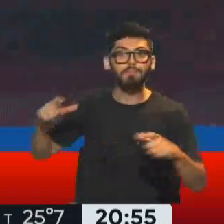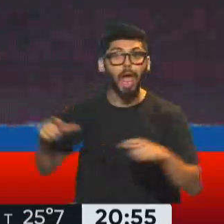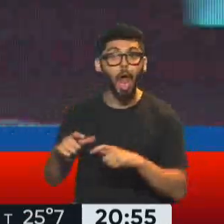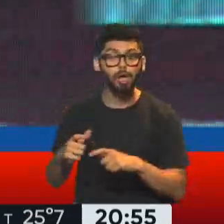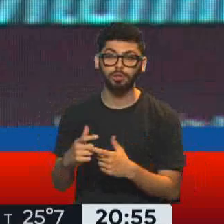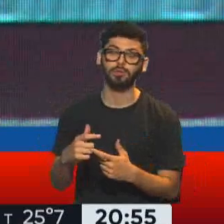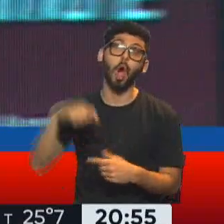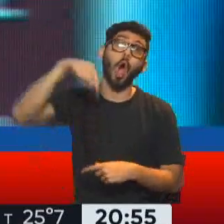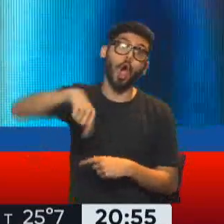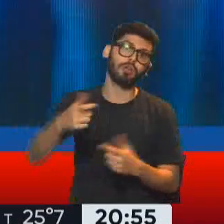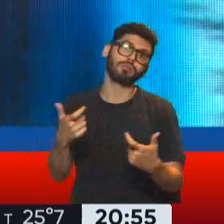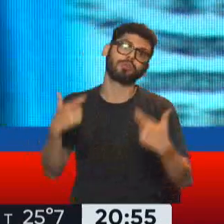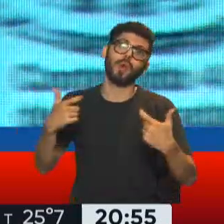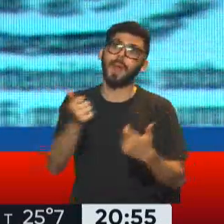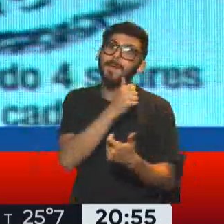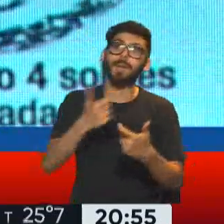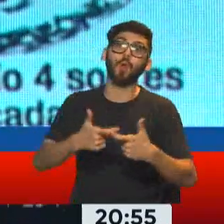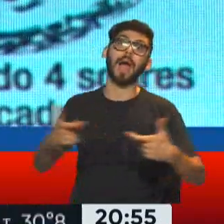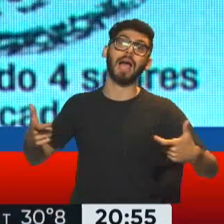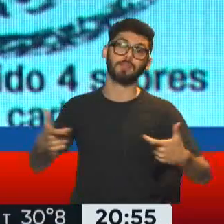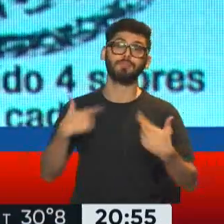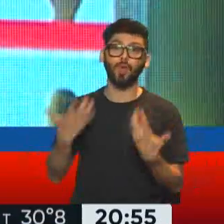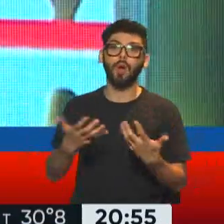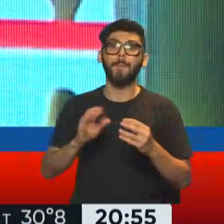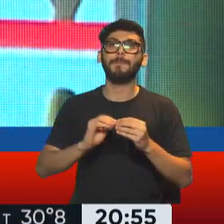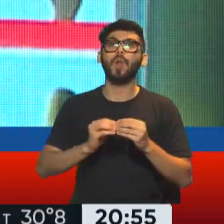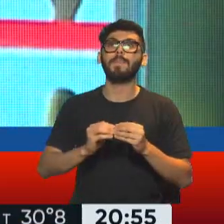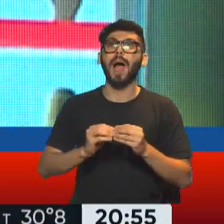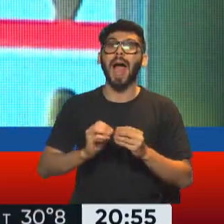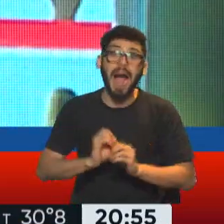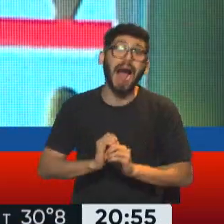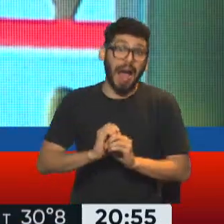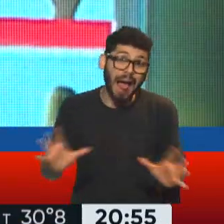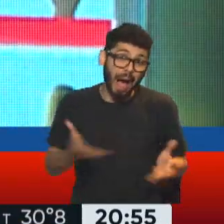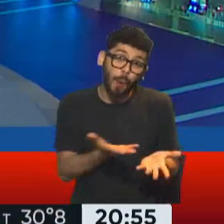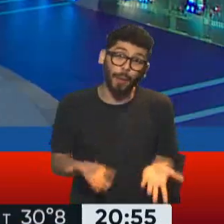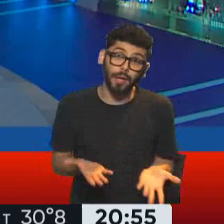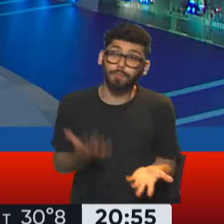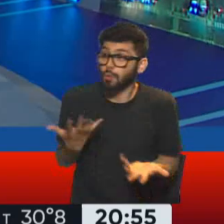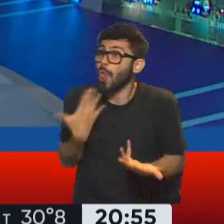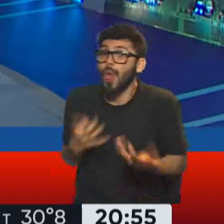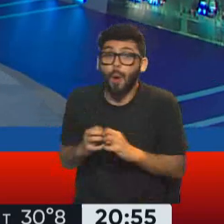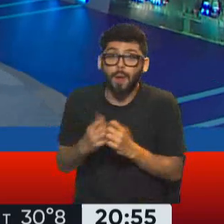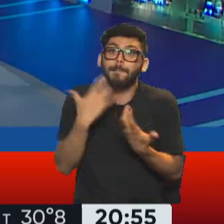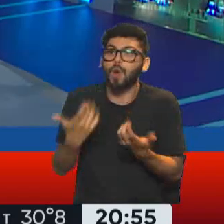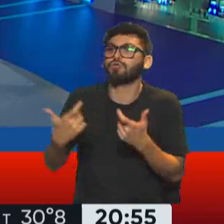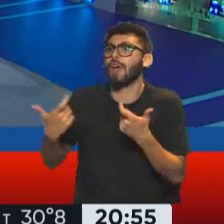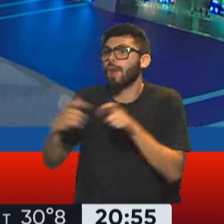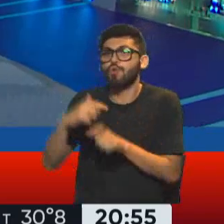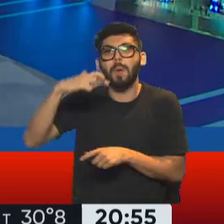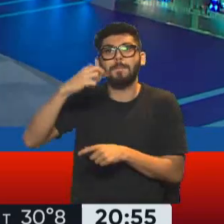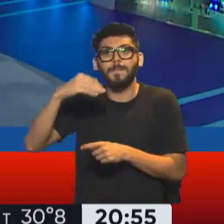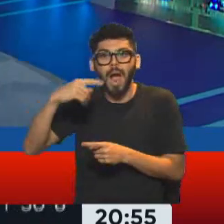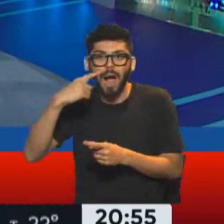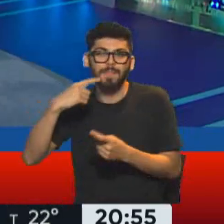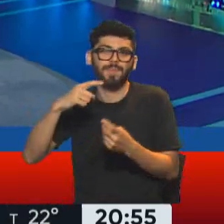tiene una cobertura mucho más amplia, por eso este problema no es todavía más grave, es un problema grave, ¿sí? Pero hay que hablarlo, por eso las reuniones con el PAMI, por eso las reuniones